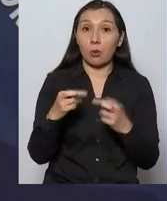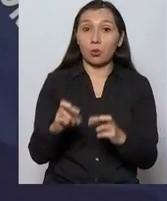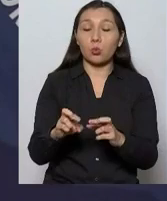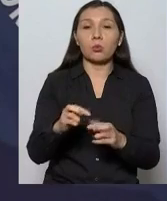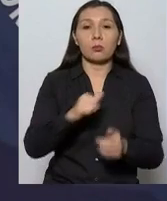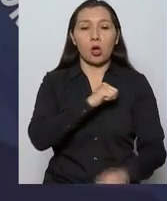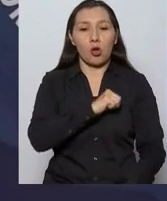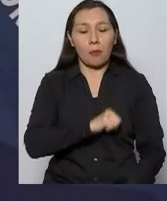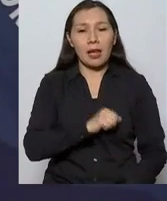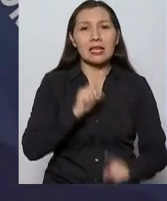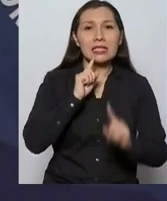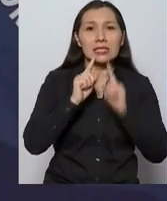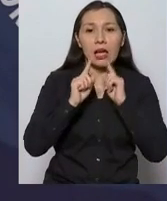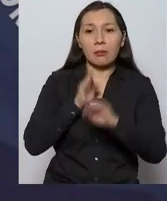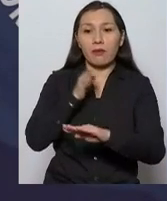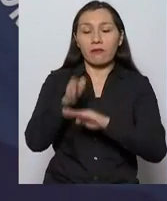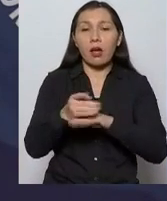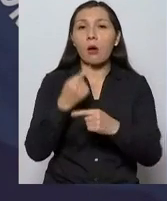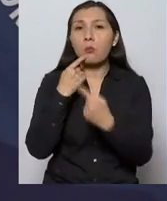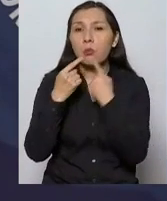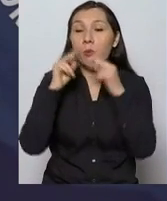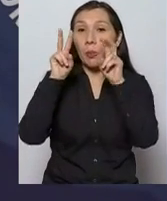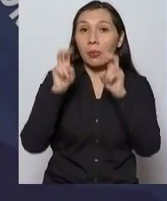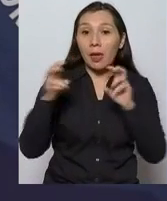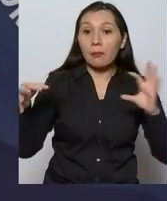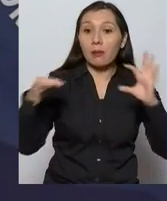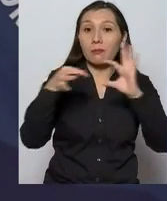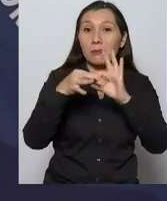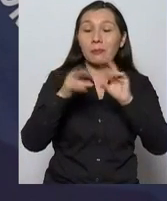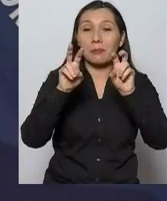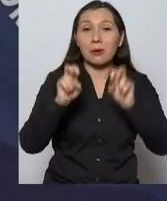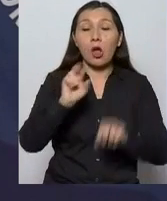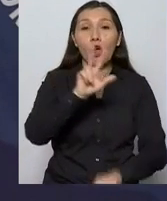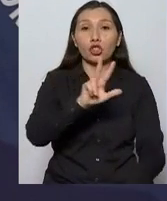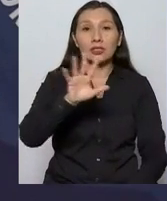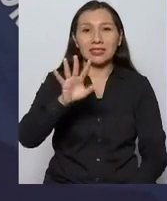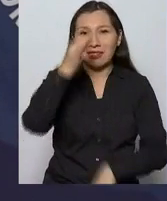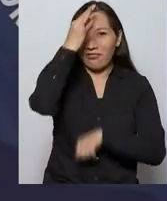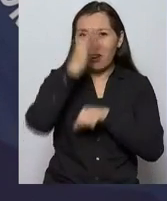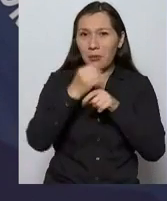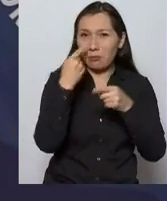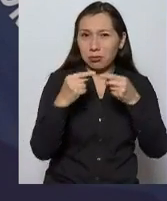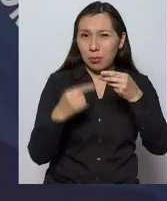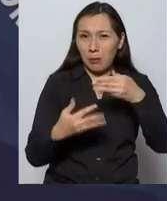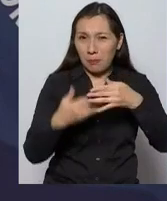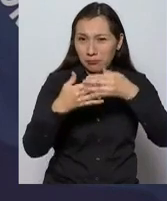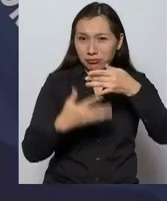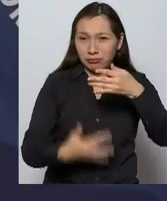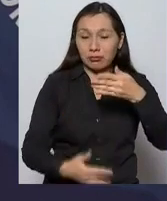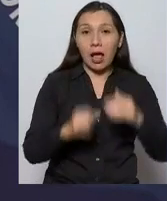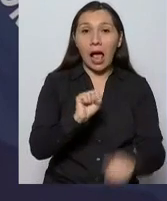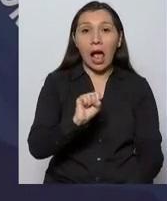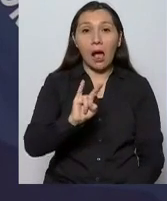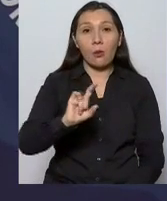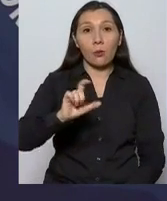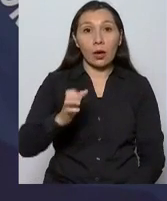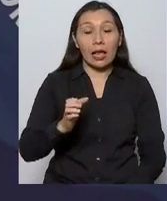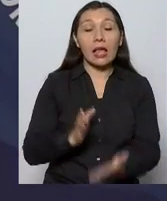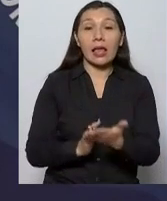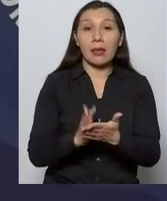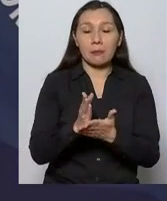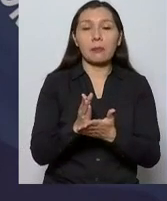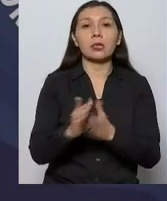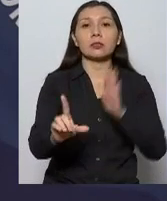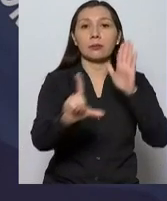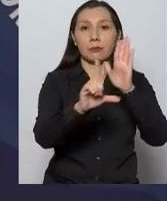para cirugía, exámenes, consultas, en todo lo que respecta a las 85 enfermedades incluidas en este régimen, empiezan a